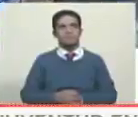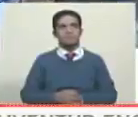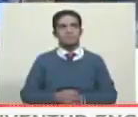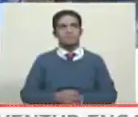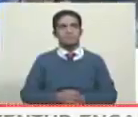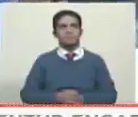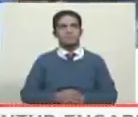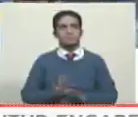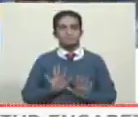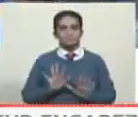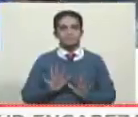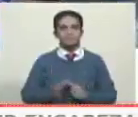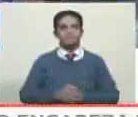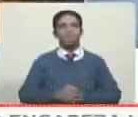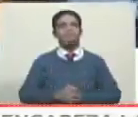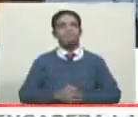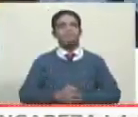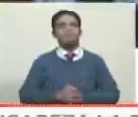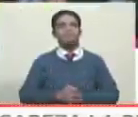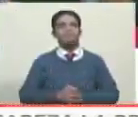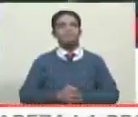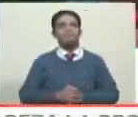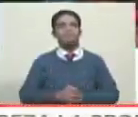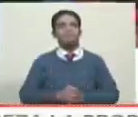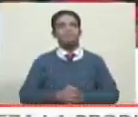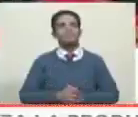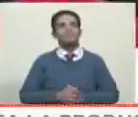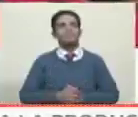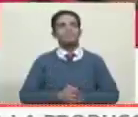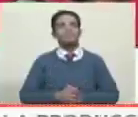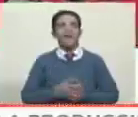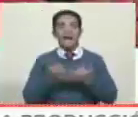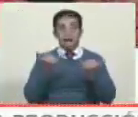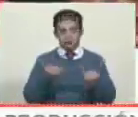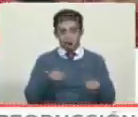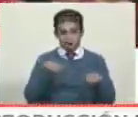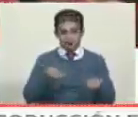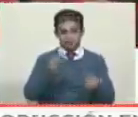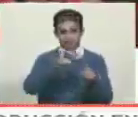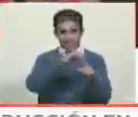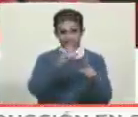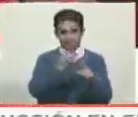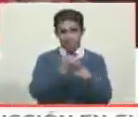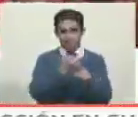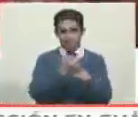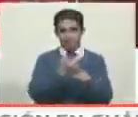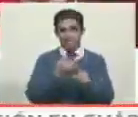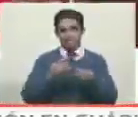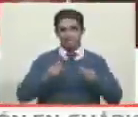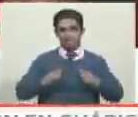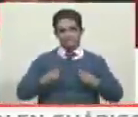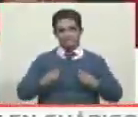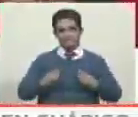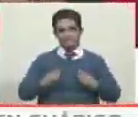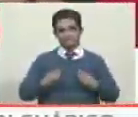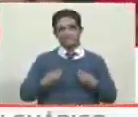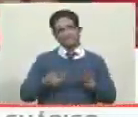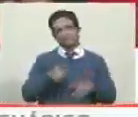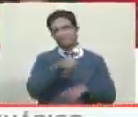fin en el momento que estamos viviendo imaginemos